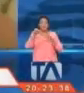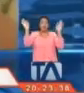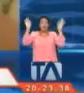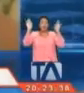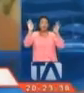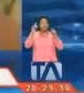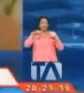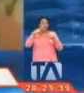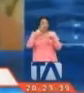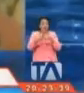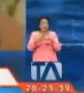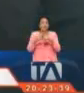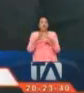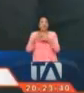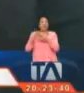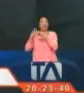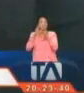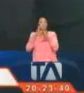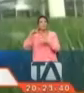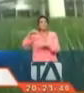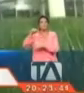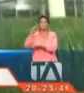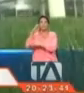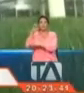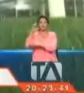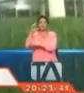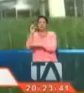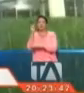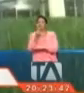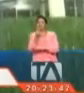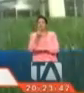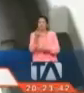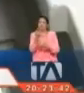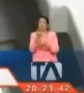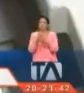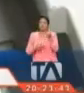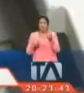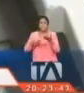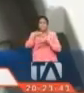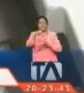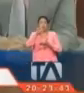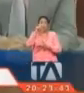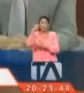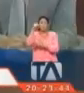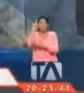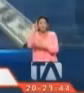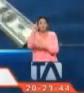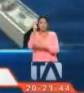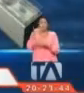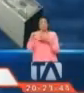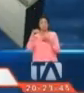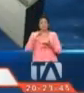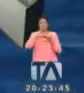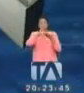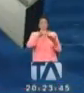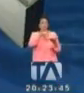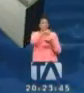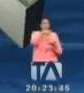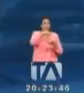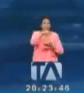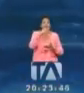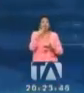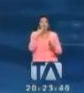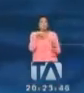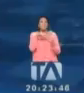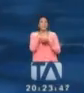y a su colaborador Marcelo E. Tacla aseguró que la transnacional brasileña habría pagado $1,000,000 al ex ministro y que este pago se habría hecho mediante